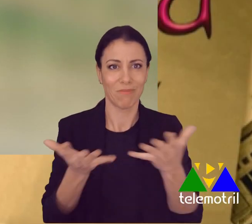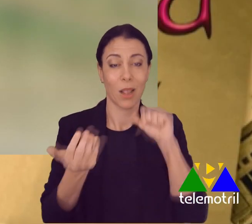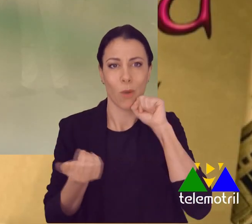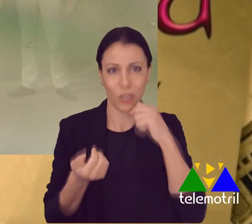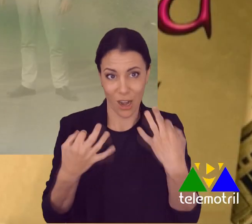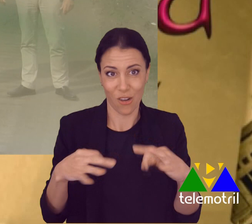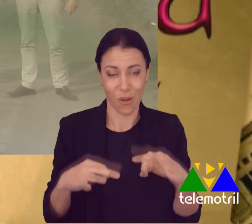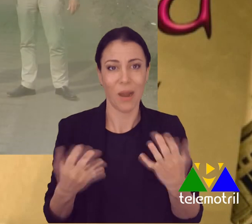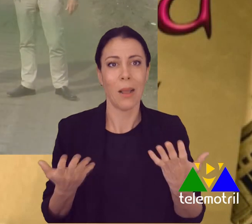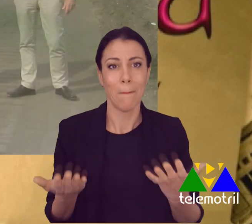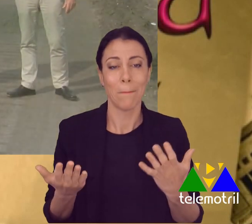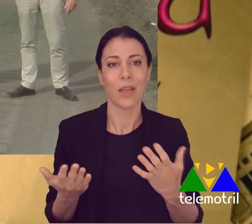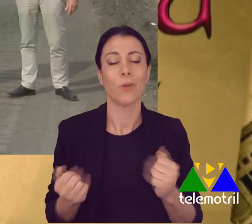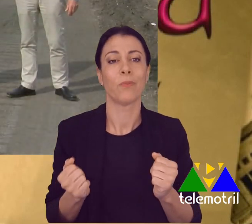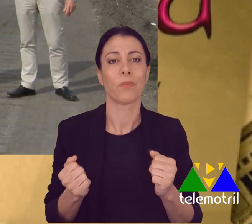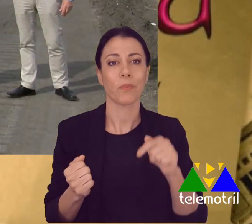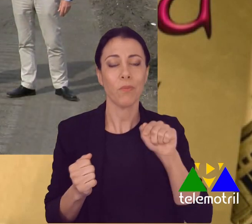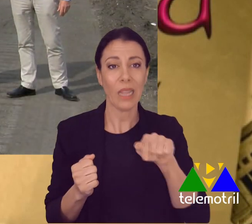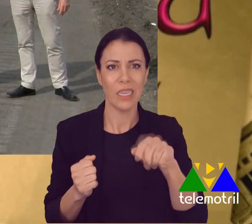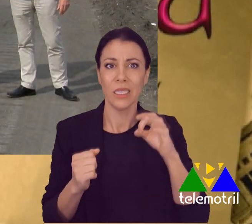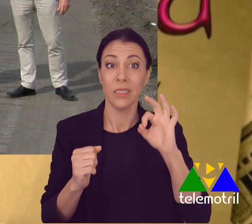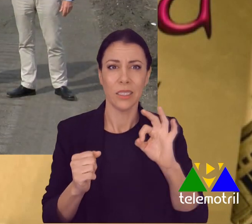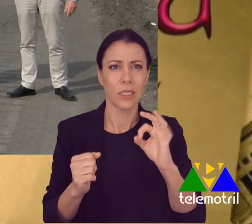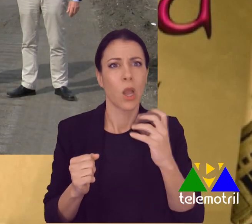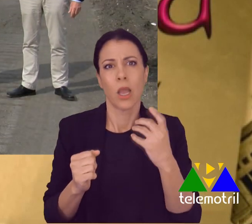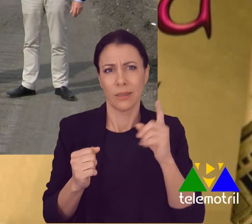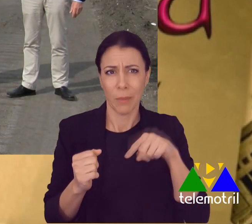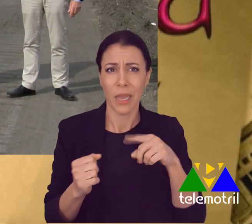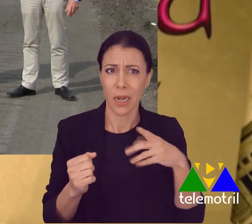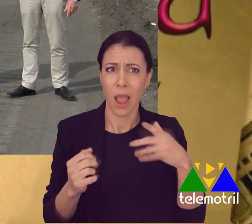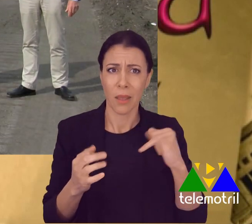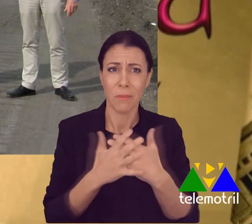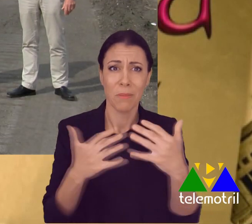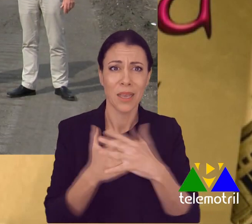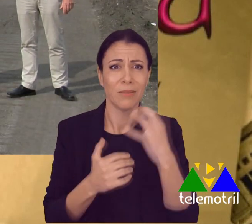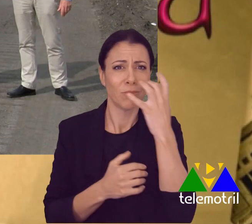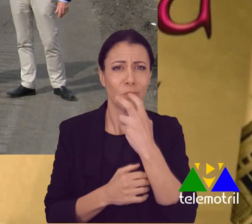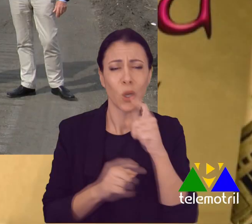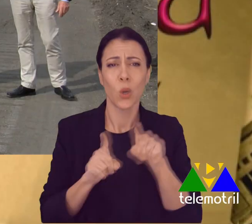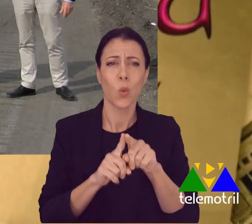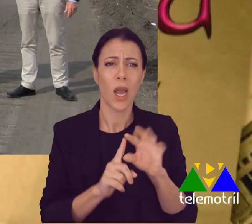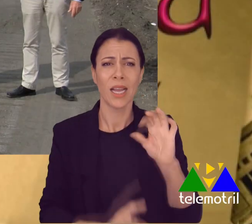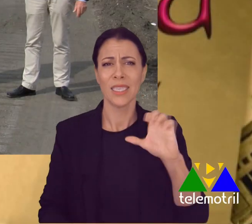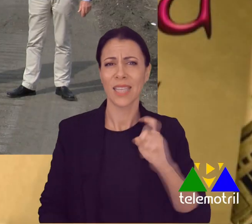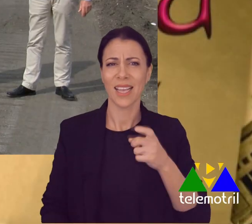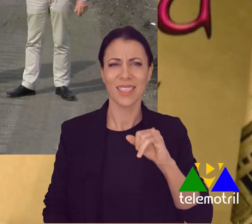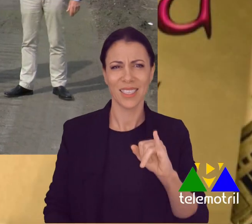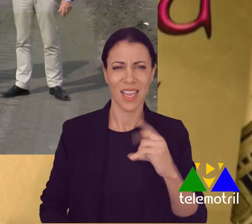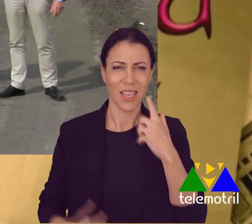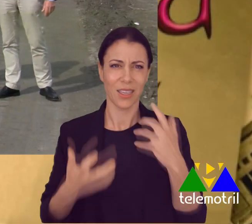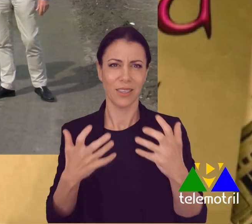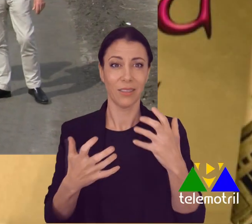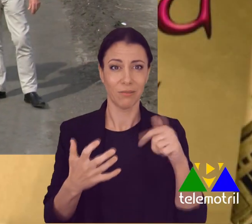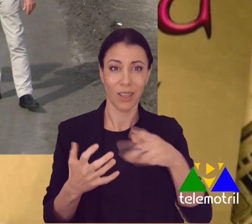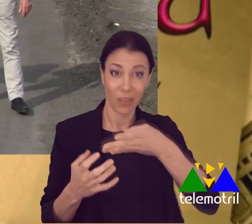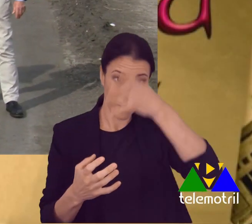que teníamos en el cerro, y él pues le pone esa leyenda de Civitas Sesi Formensis, que en realidad lo que significa es